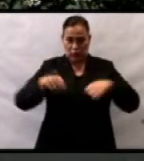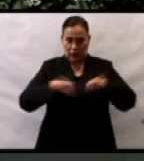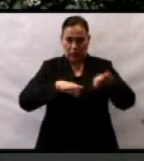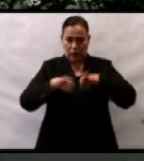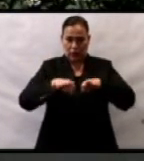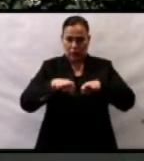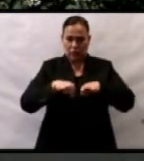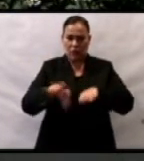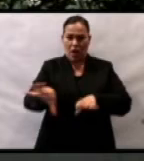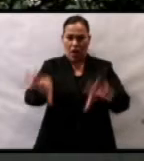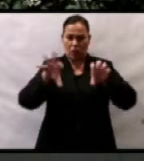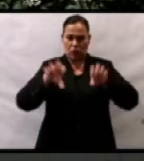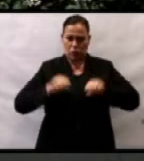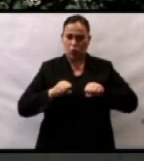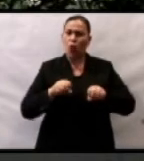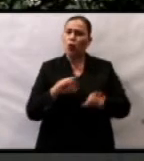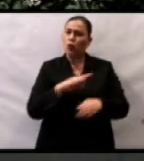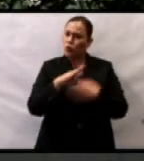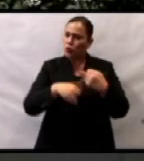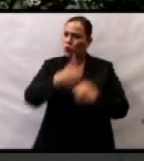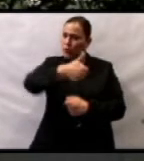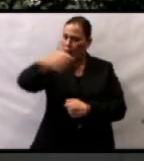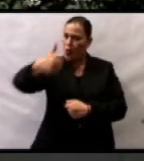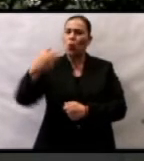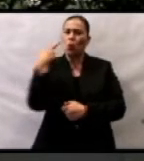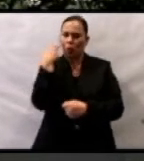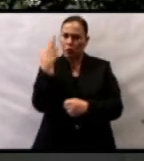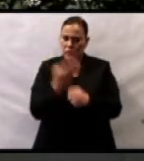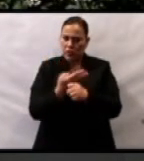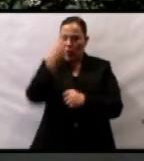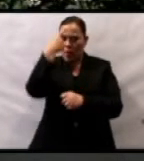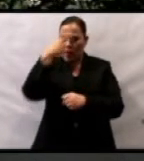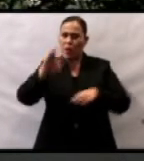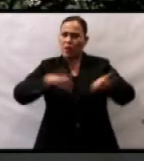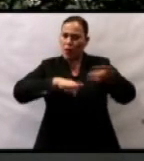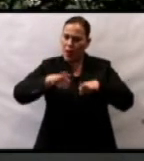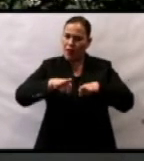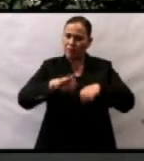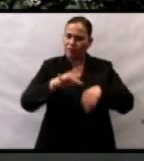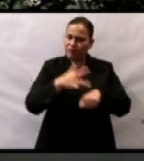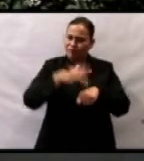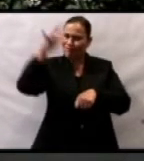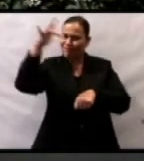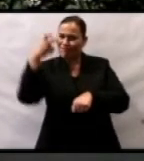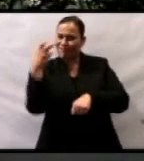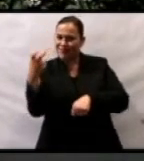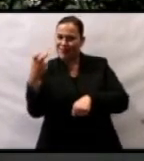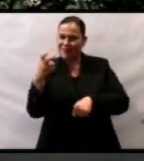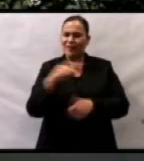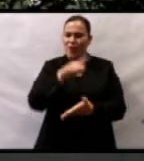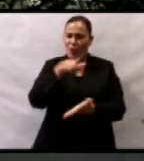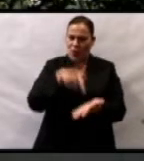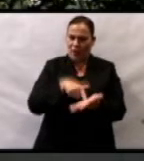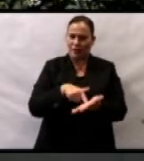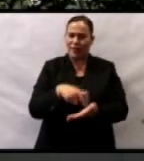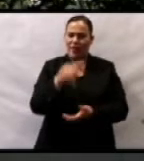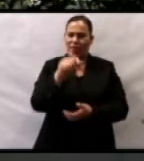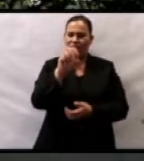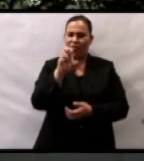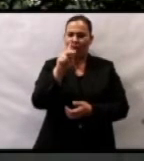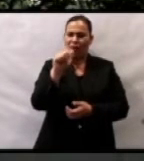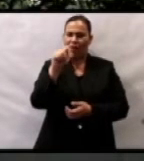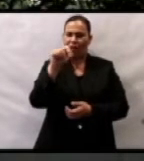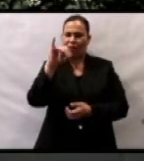su responsabilidad y puso su granito de arena para hacer brillar a la Perla de los Altos. Iniciamos con